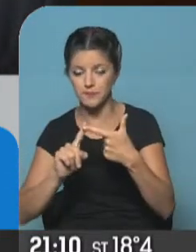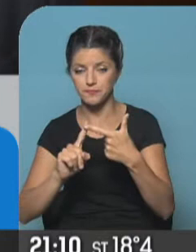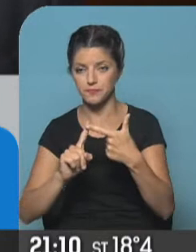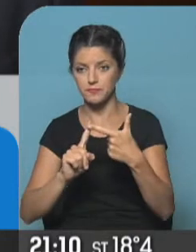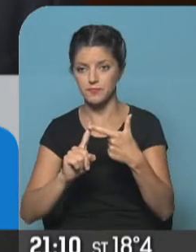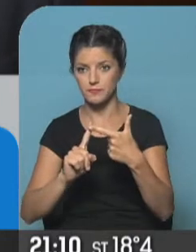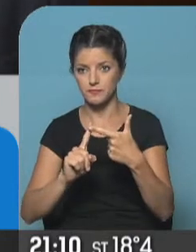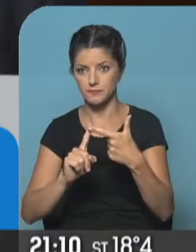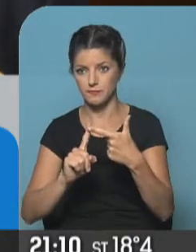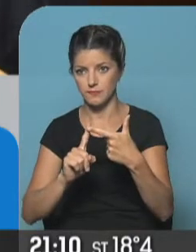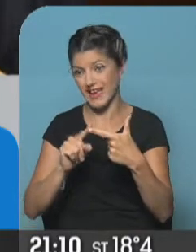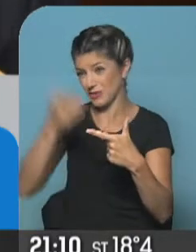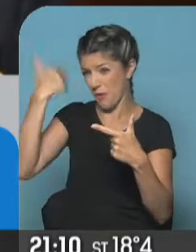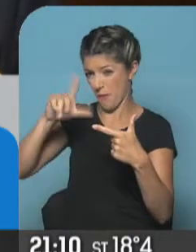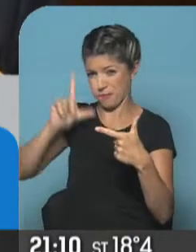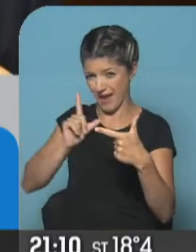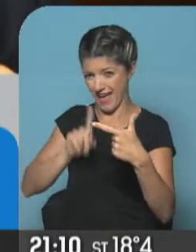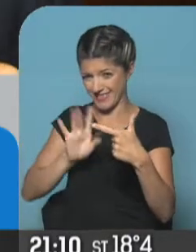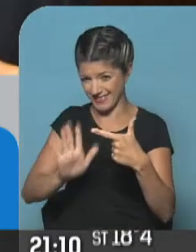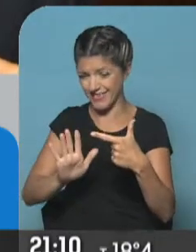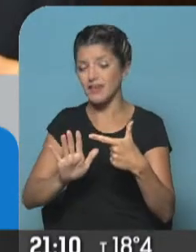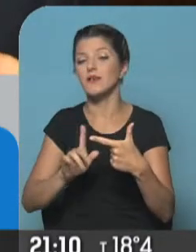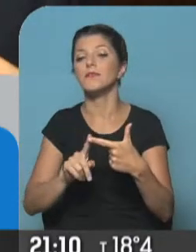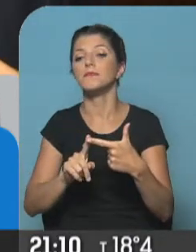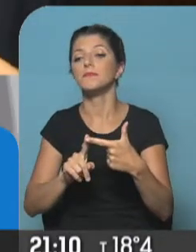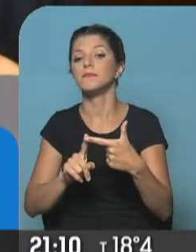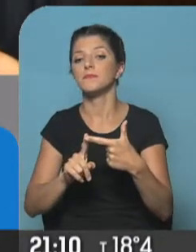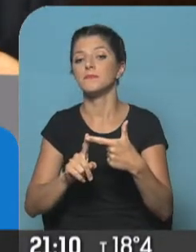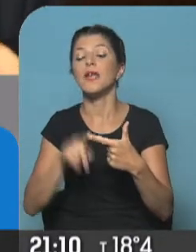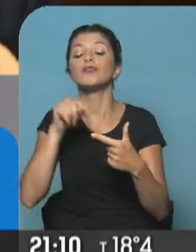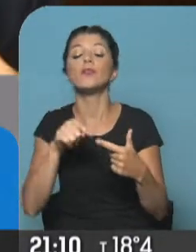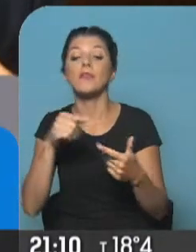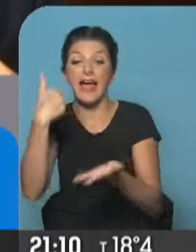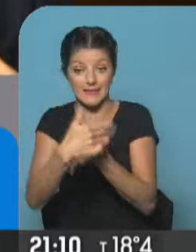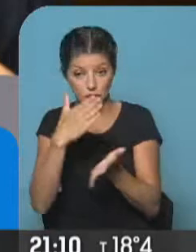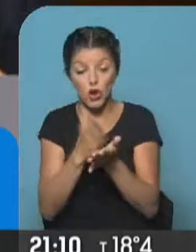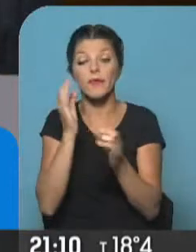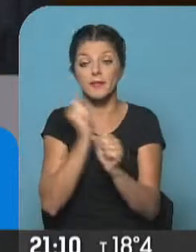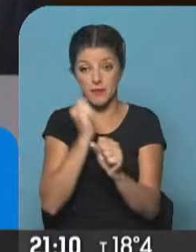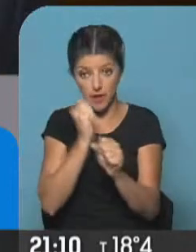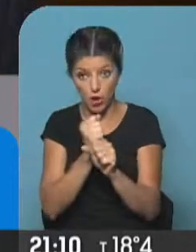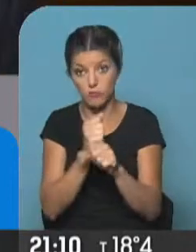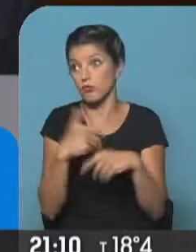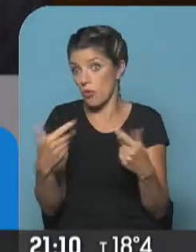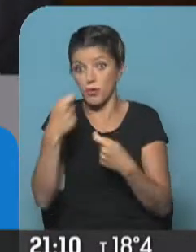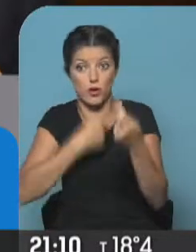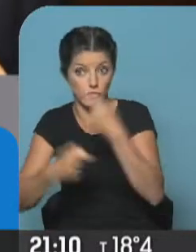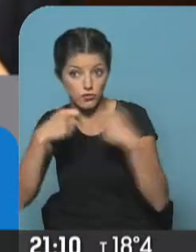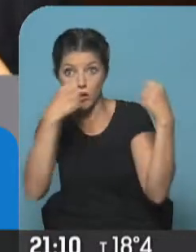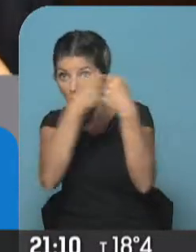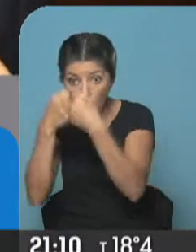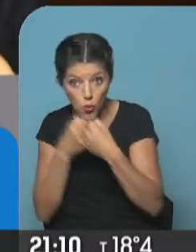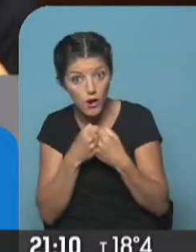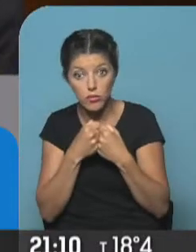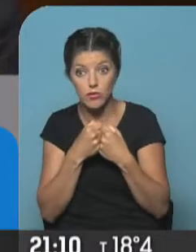las coincidencias básicas, y en ese marco, lo que tiene que ver con lo laboral, por supuesto que la negociación y el acuerdo, la búsqueda de consenso